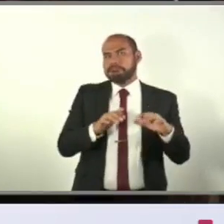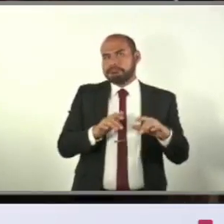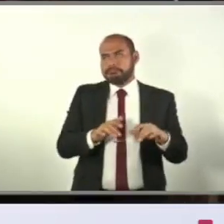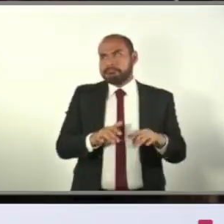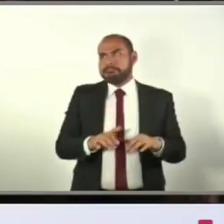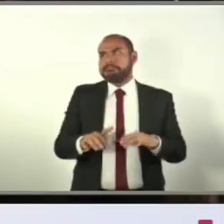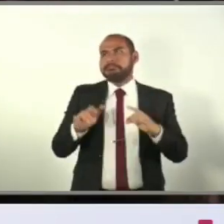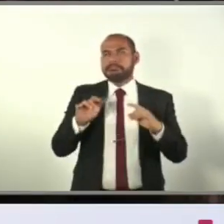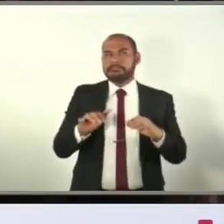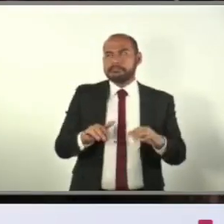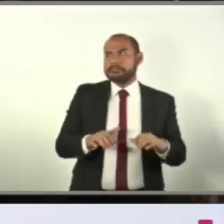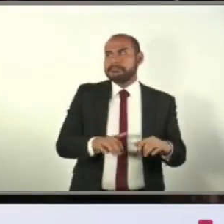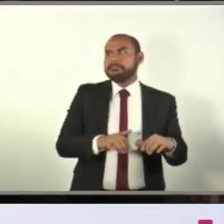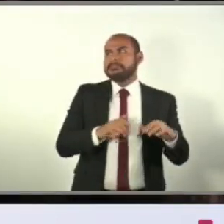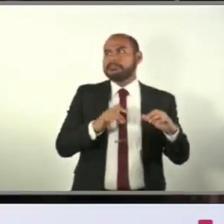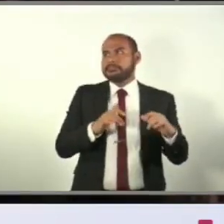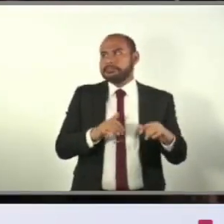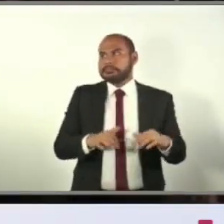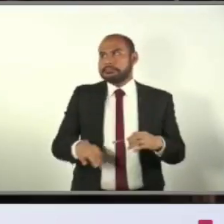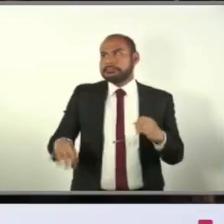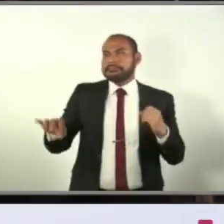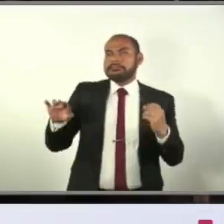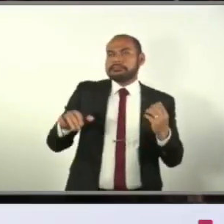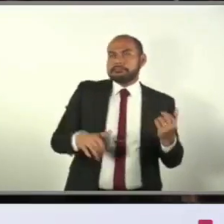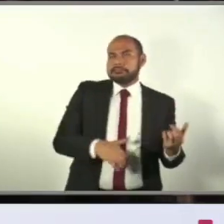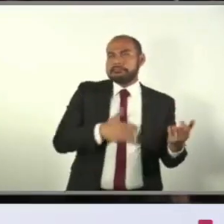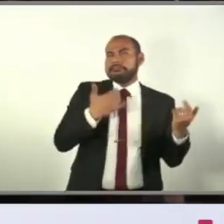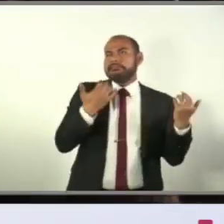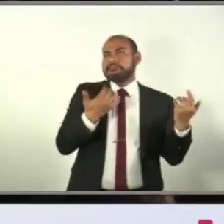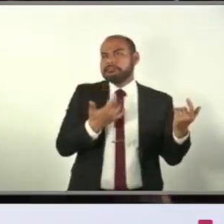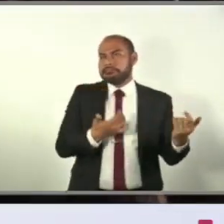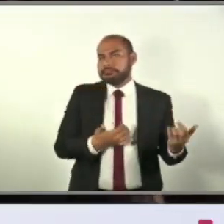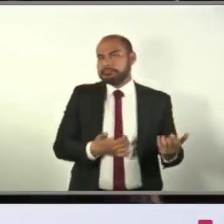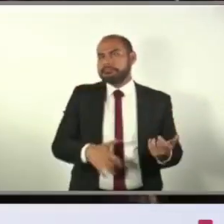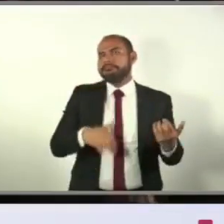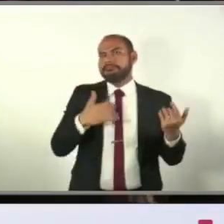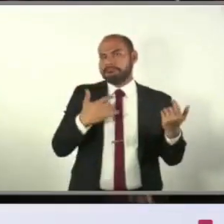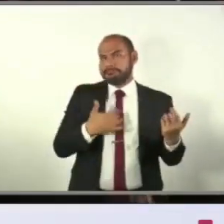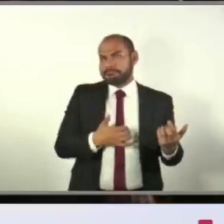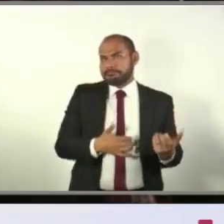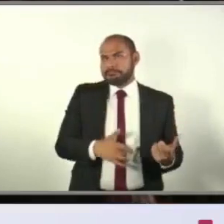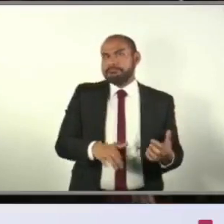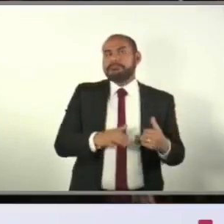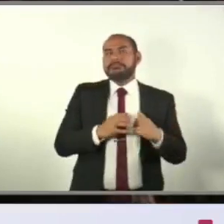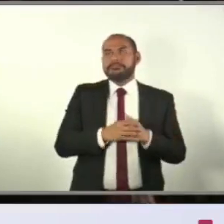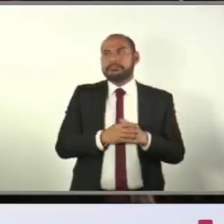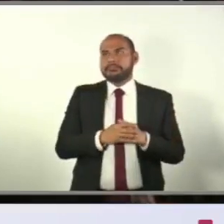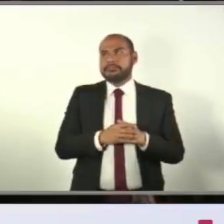Amén.